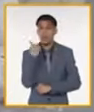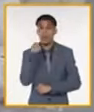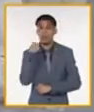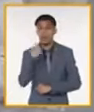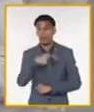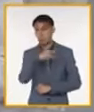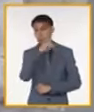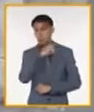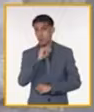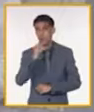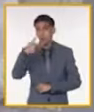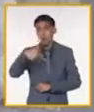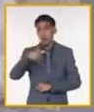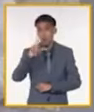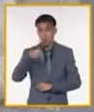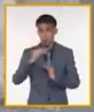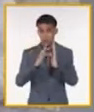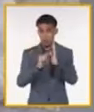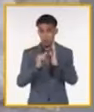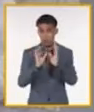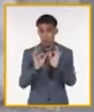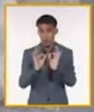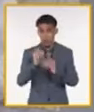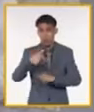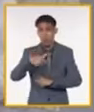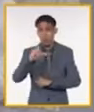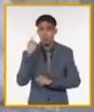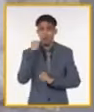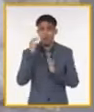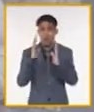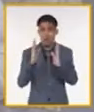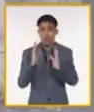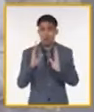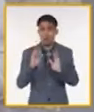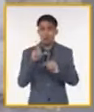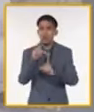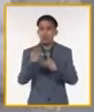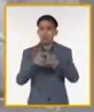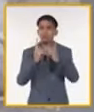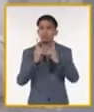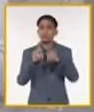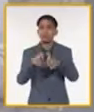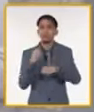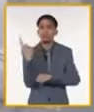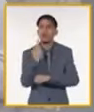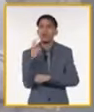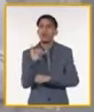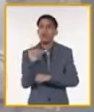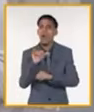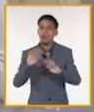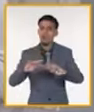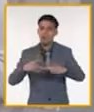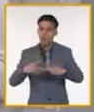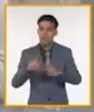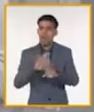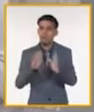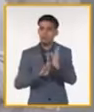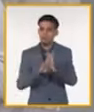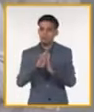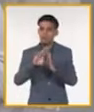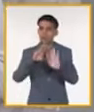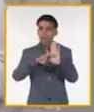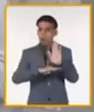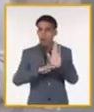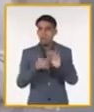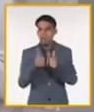hace apenas un mes en la última sesión de la asamblea lo ratificó e incluso informó del avance de ese programa de gobierno en las